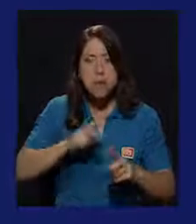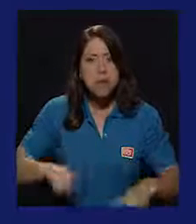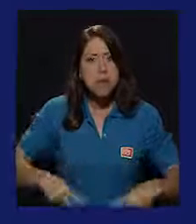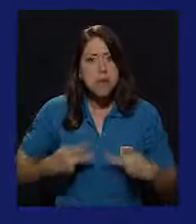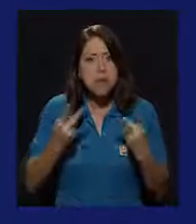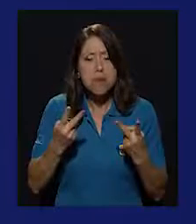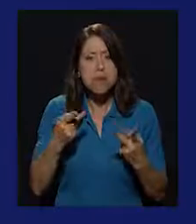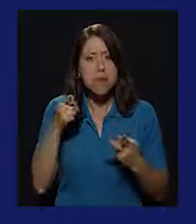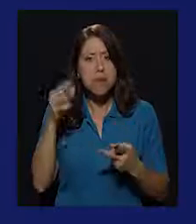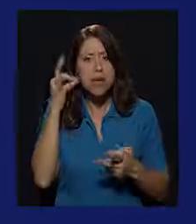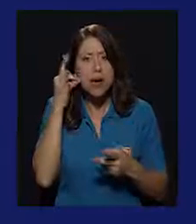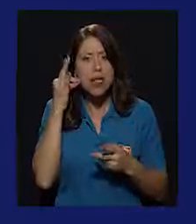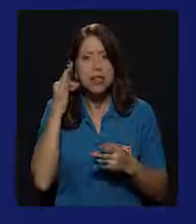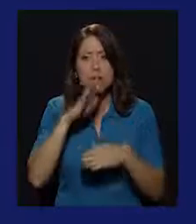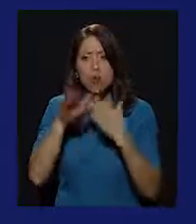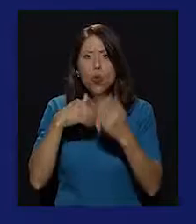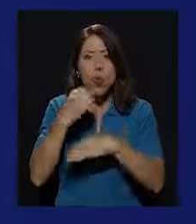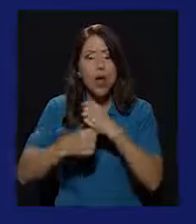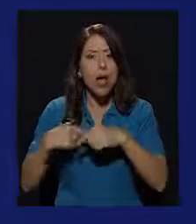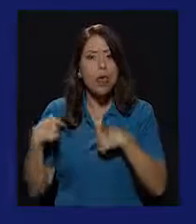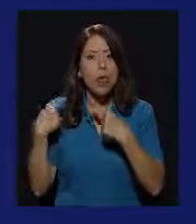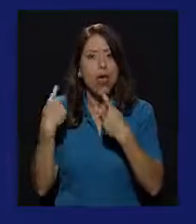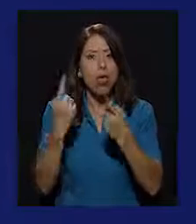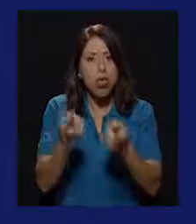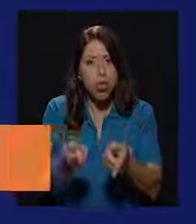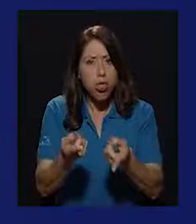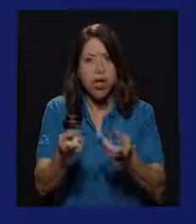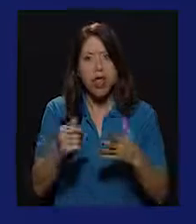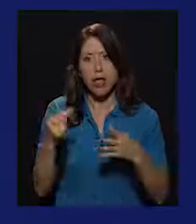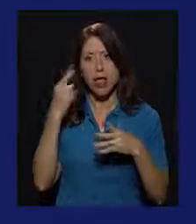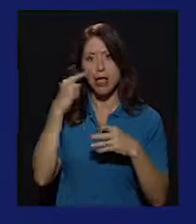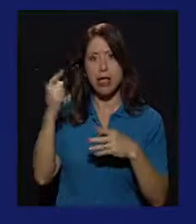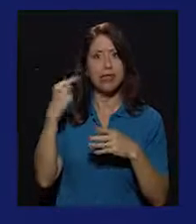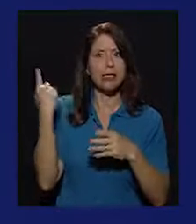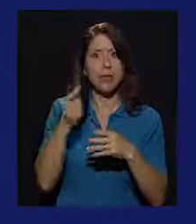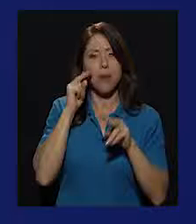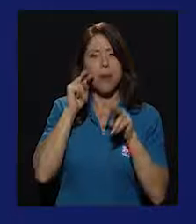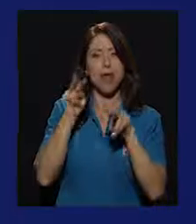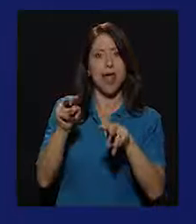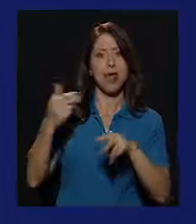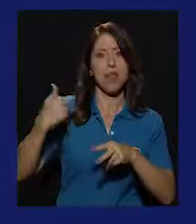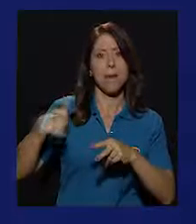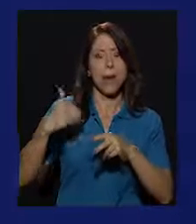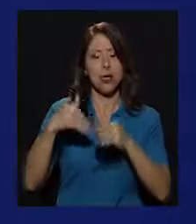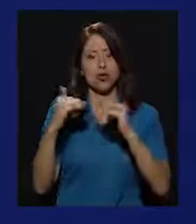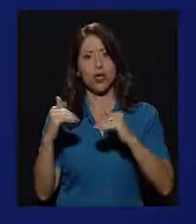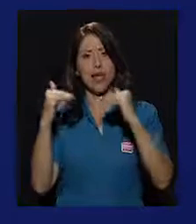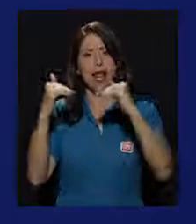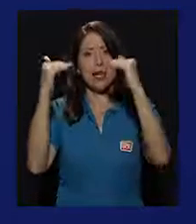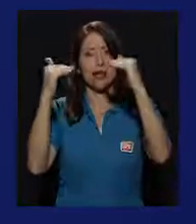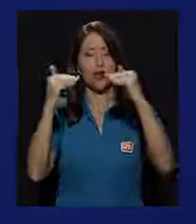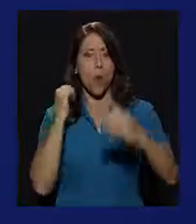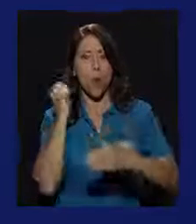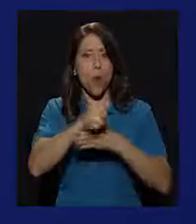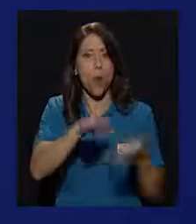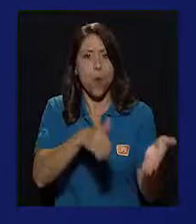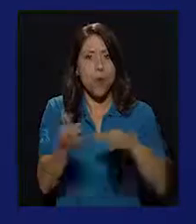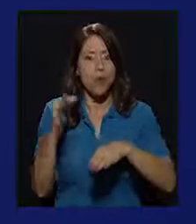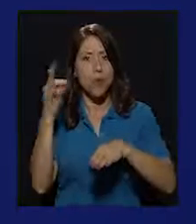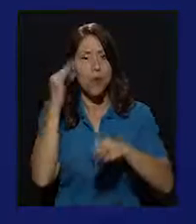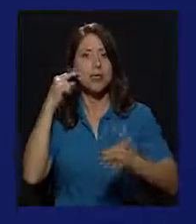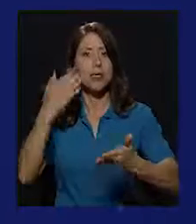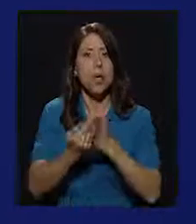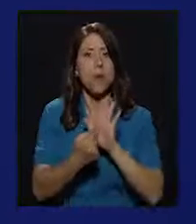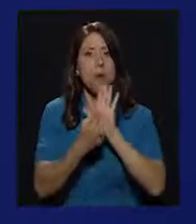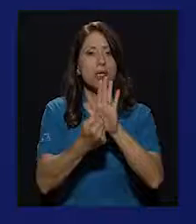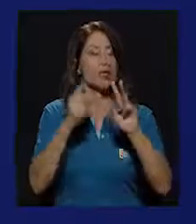mujeres el resto del año bajo la mirada con estrabismo de machos jerárquicos los femicidios nos demuestran